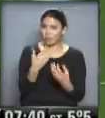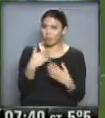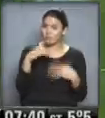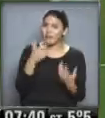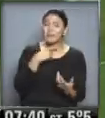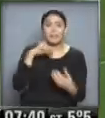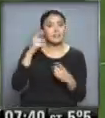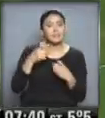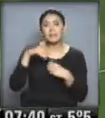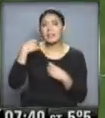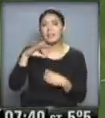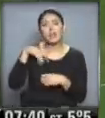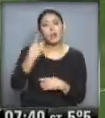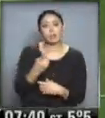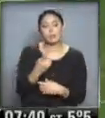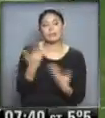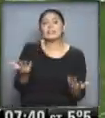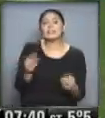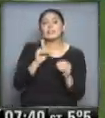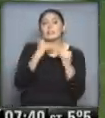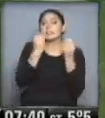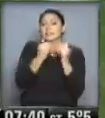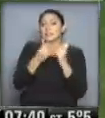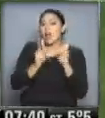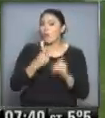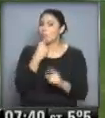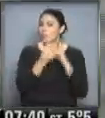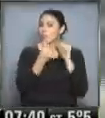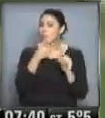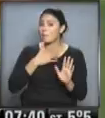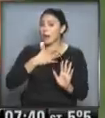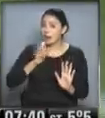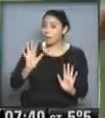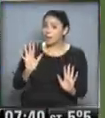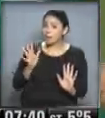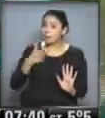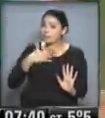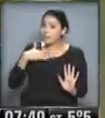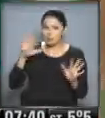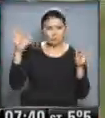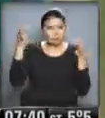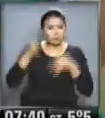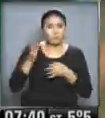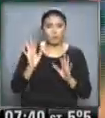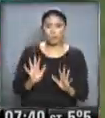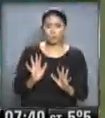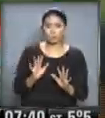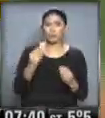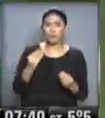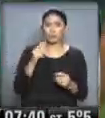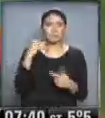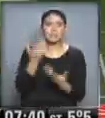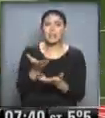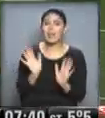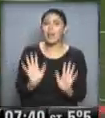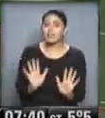otro destino. Es el tema de los promedios, que muchos critican, que para mí sigue siendo lo más justo porque marca la realidad